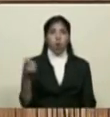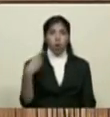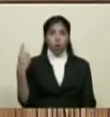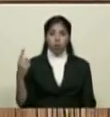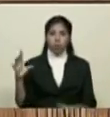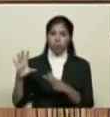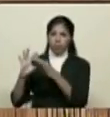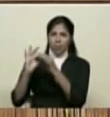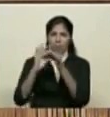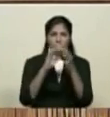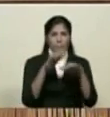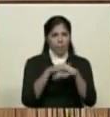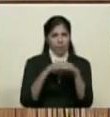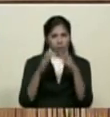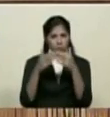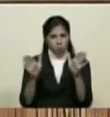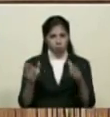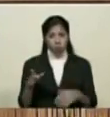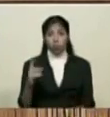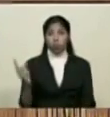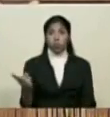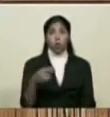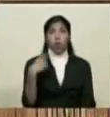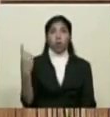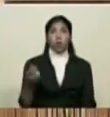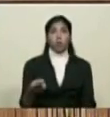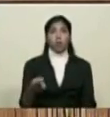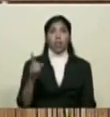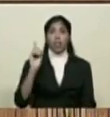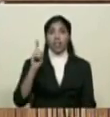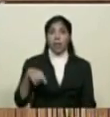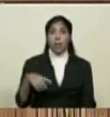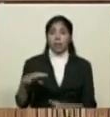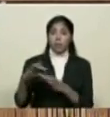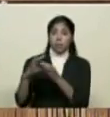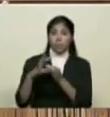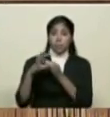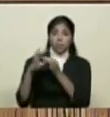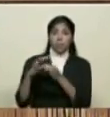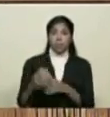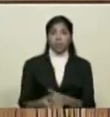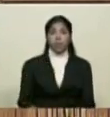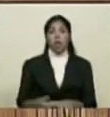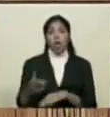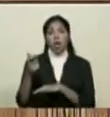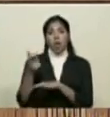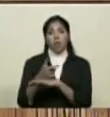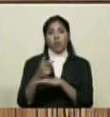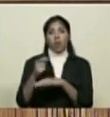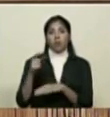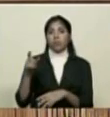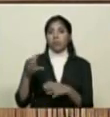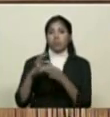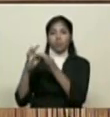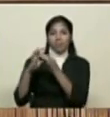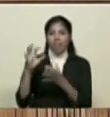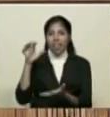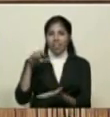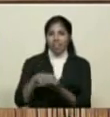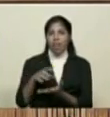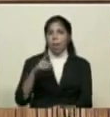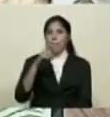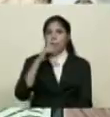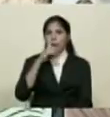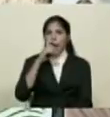complejo. Colaborar con el jefe del Estado, es el jefe del Estado, ¿verdad? El presidente